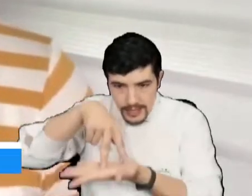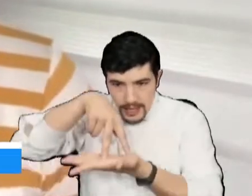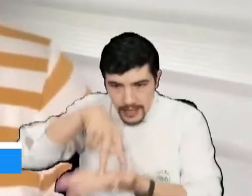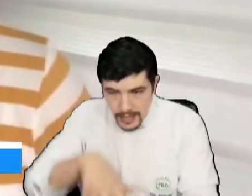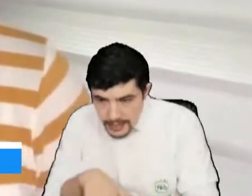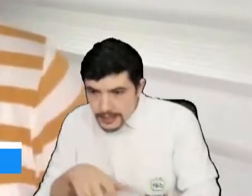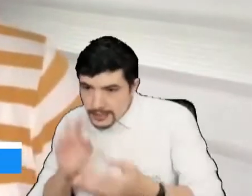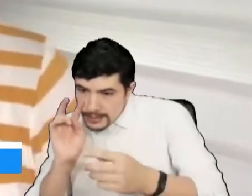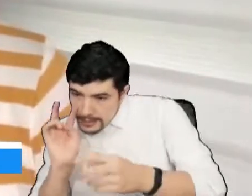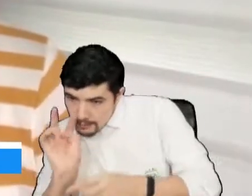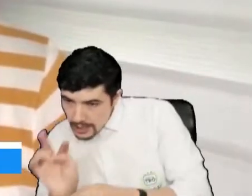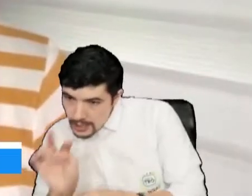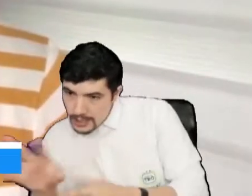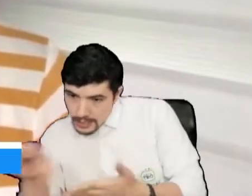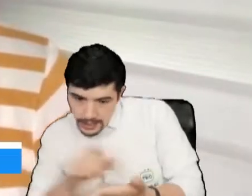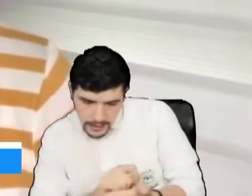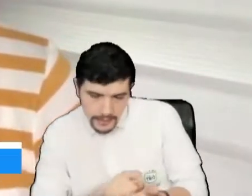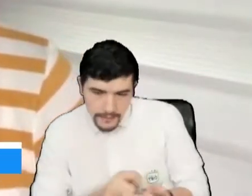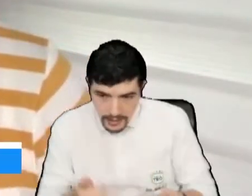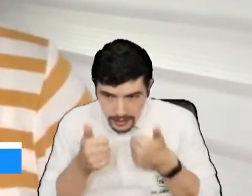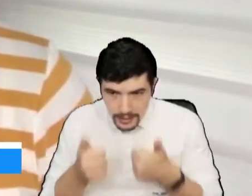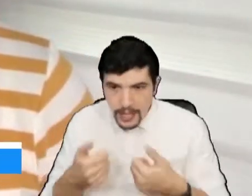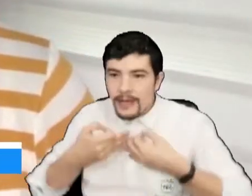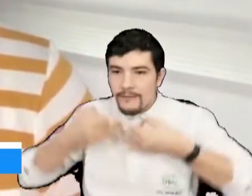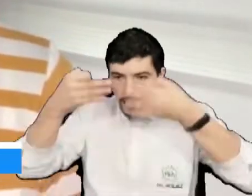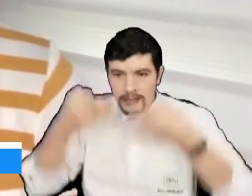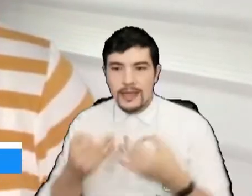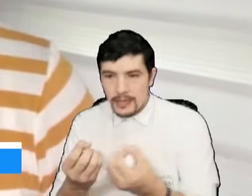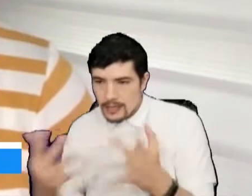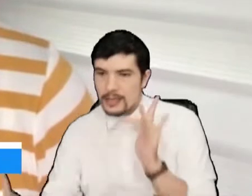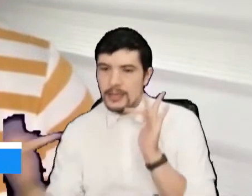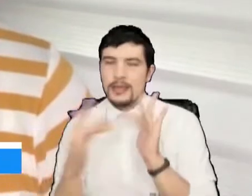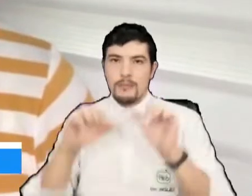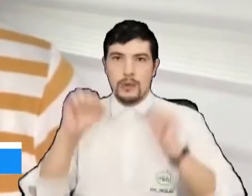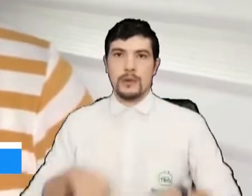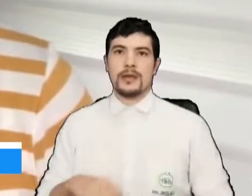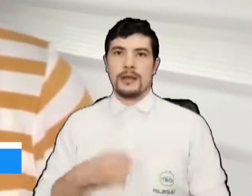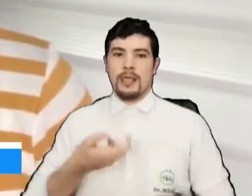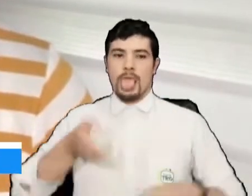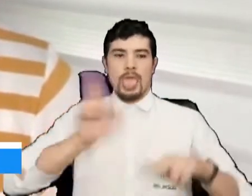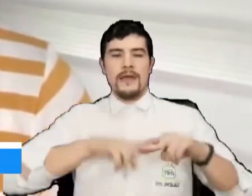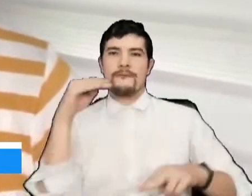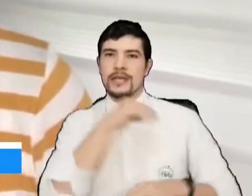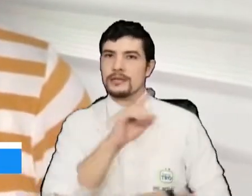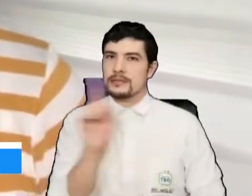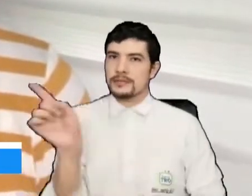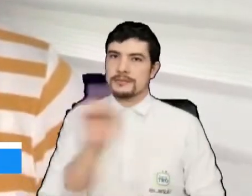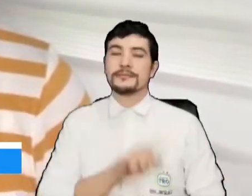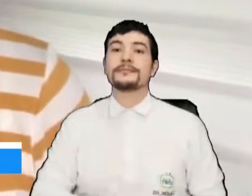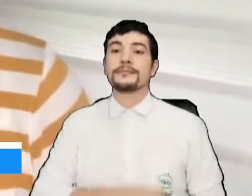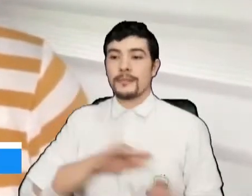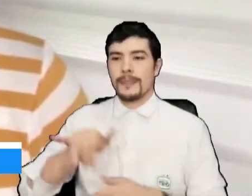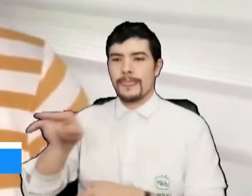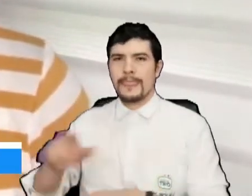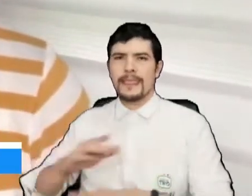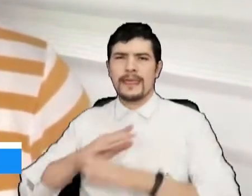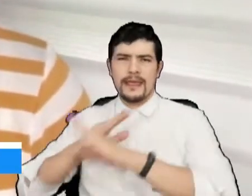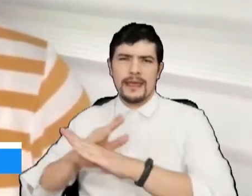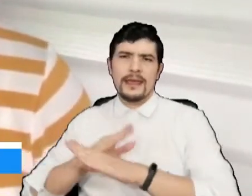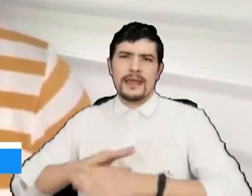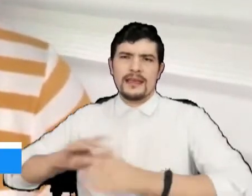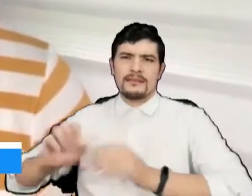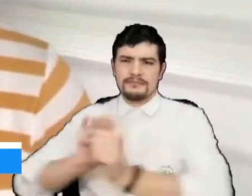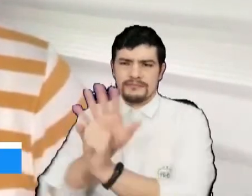En Oriente Noticias estamos con la comunidad para evitar el riesgo de contagio y propagación del COVID-19, así como abastecer de líquido que